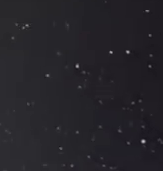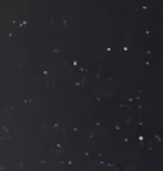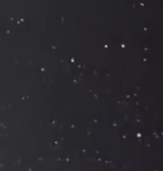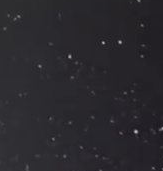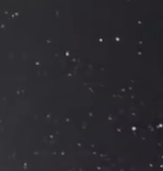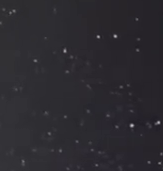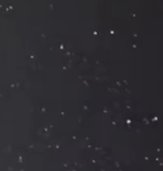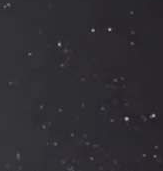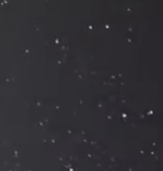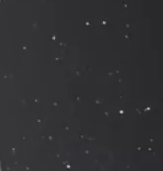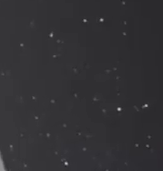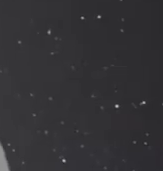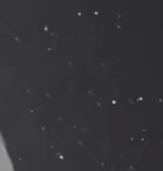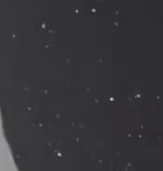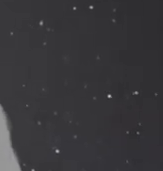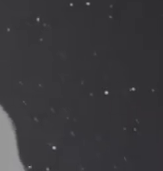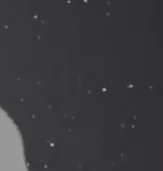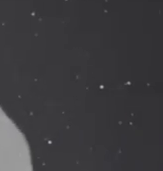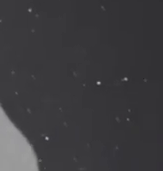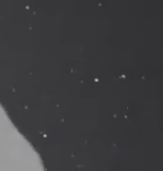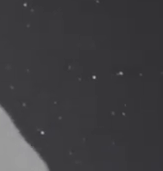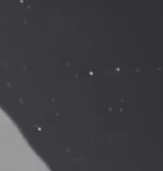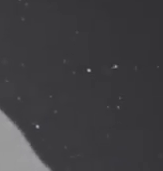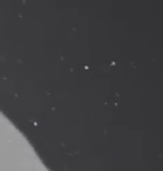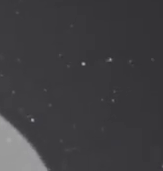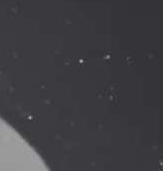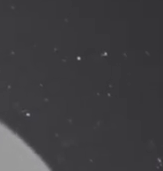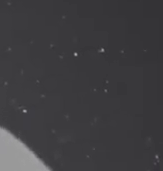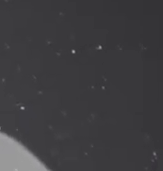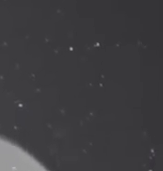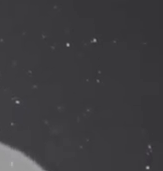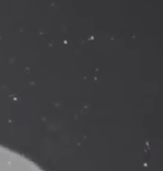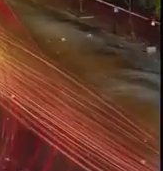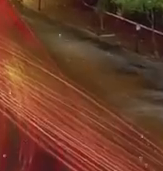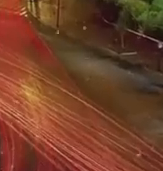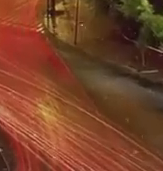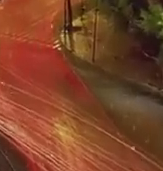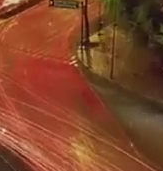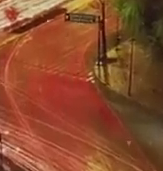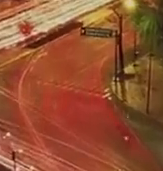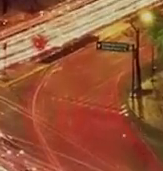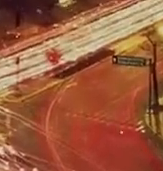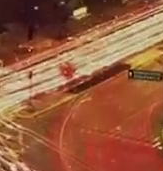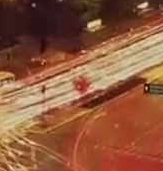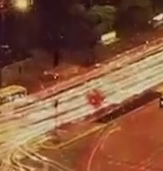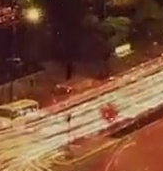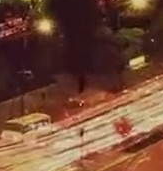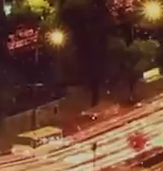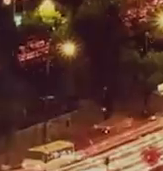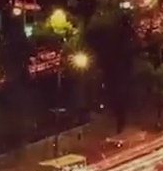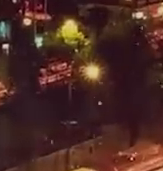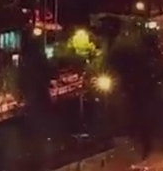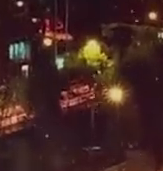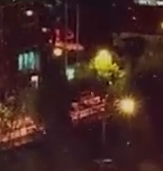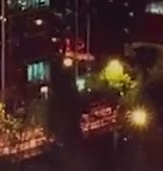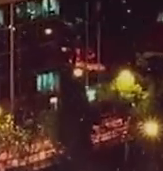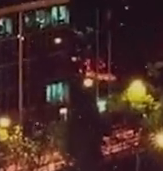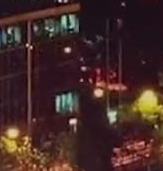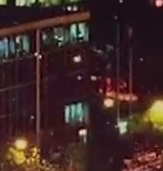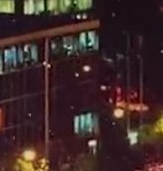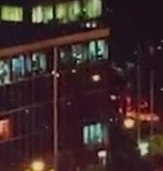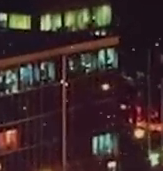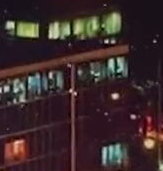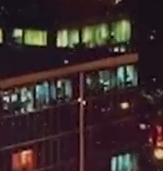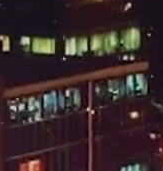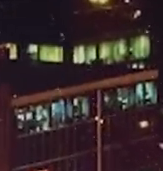esto es la persecución de un sueño mexicano por una transformación de verdad. Una transformación de libertad. Una